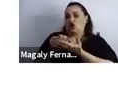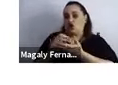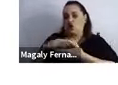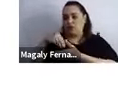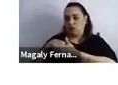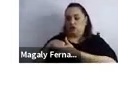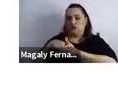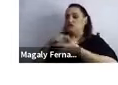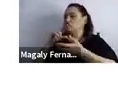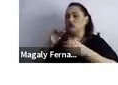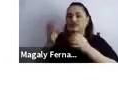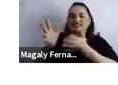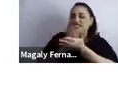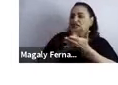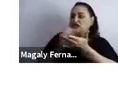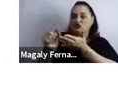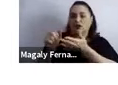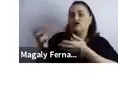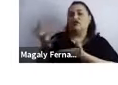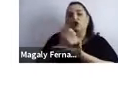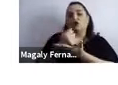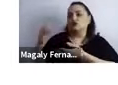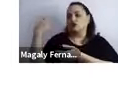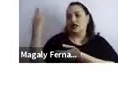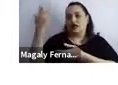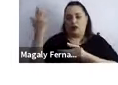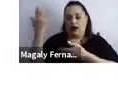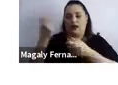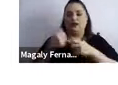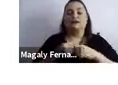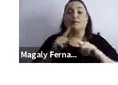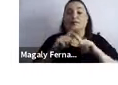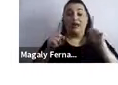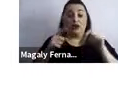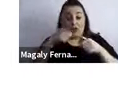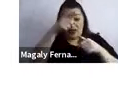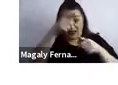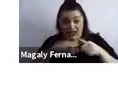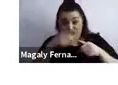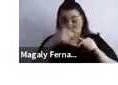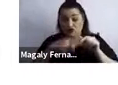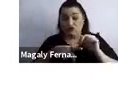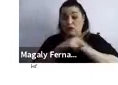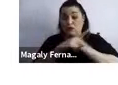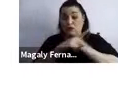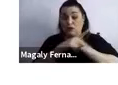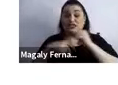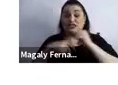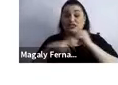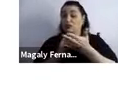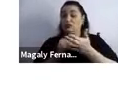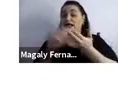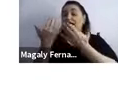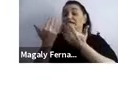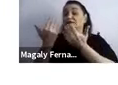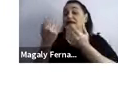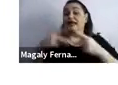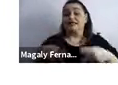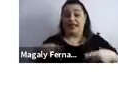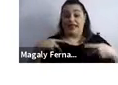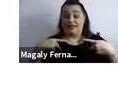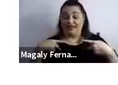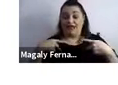destruir recursos naturales, ¿no? Pero de estos países, aquí he puesto la esperanza de vida, que es quizás lo que más